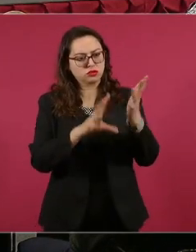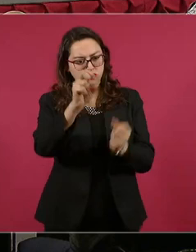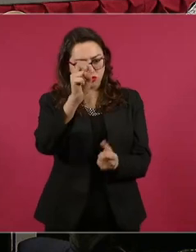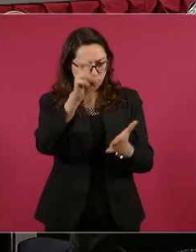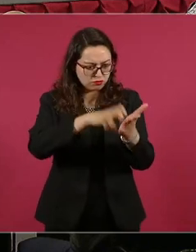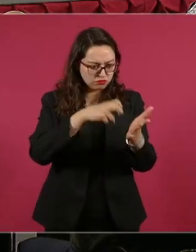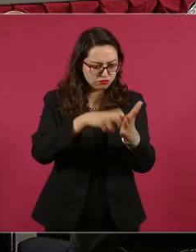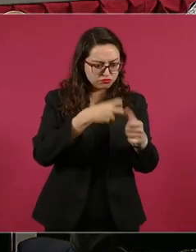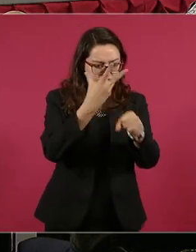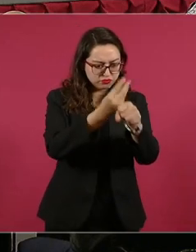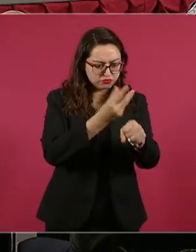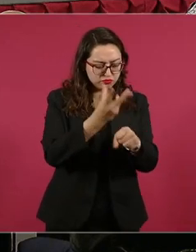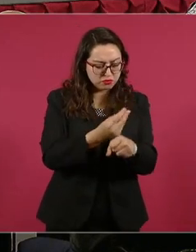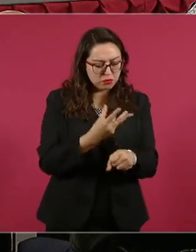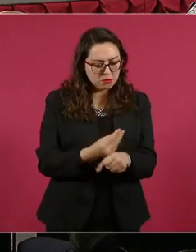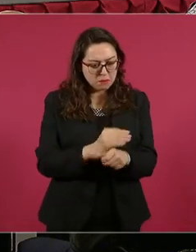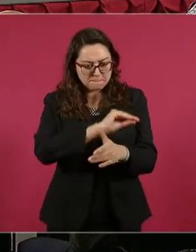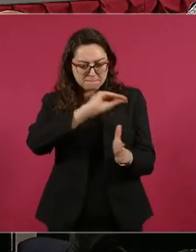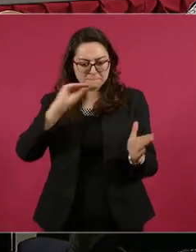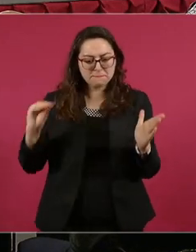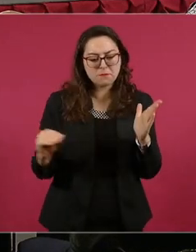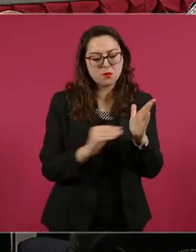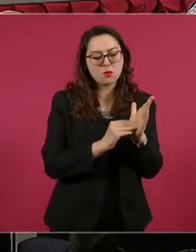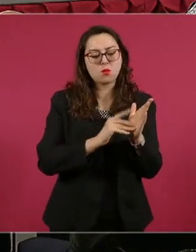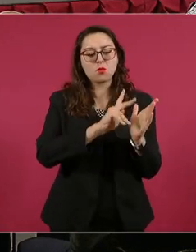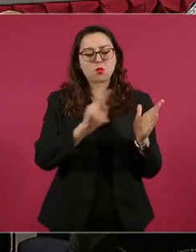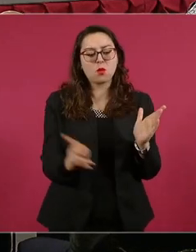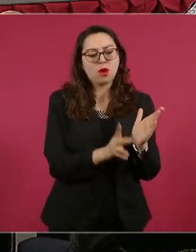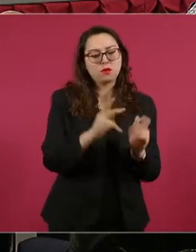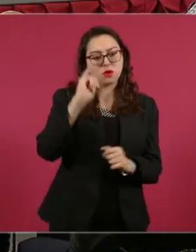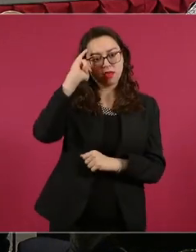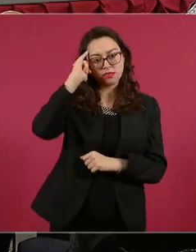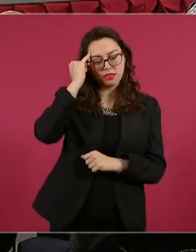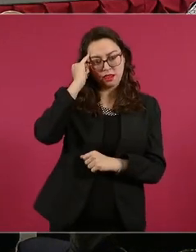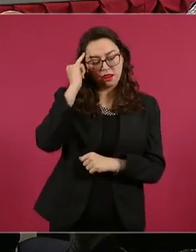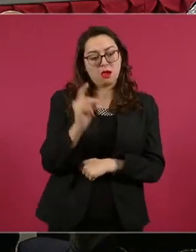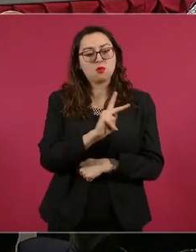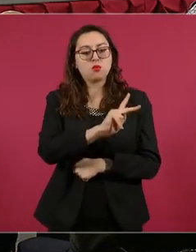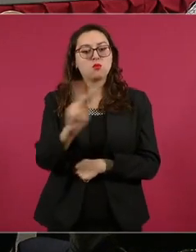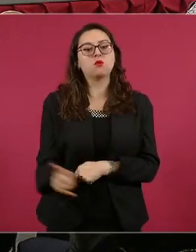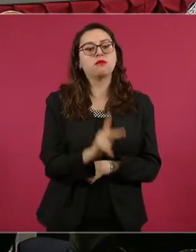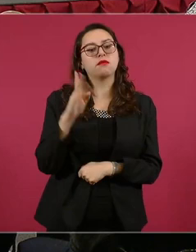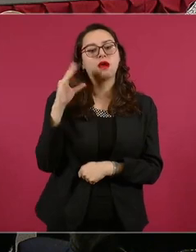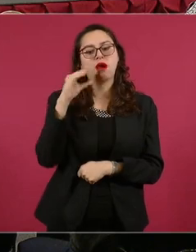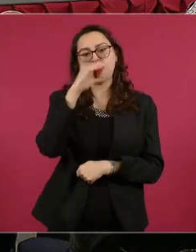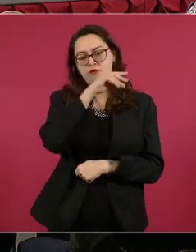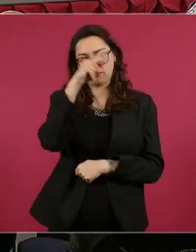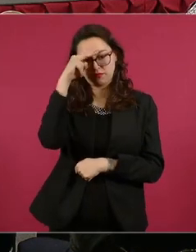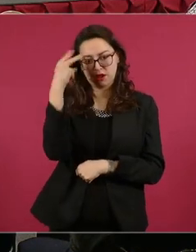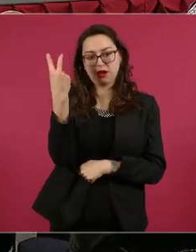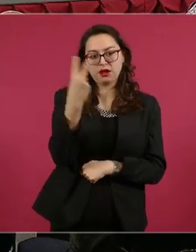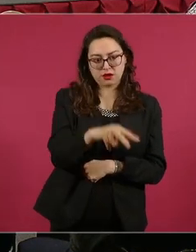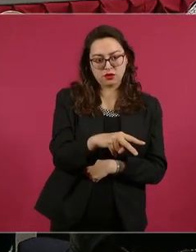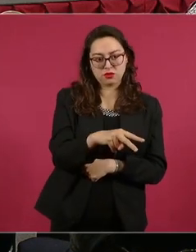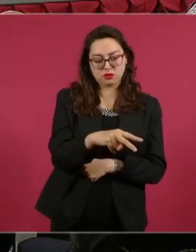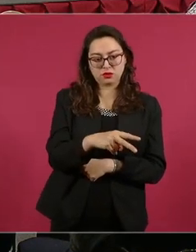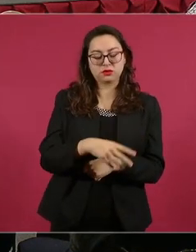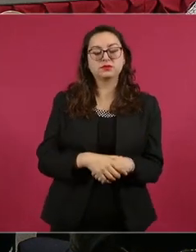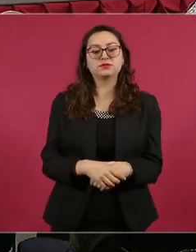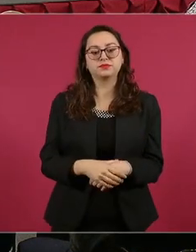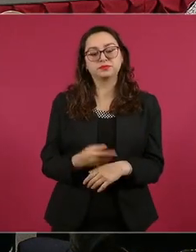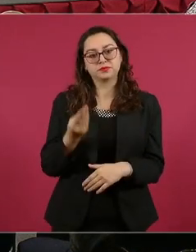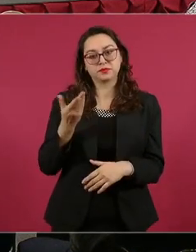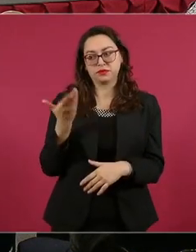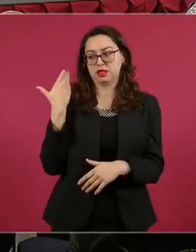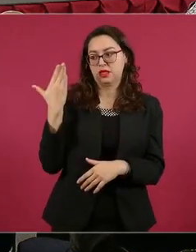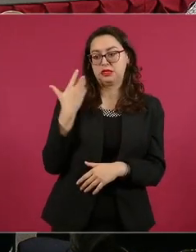pueblos indígenas y afromexicanos, que ha sido enviado por el presidente de México este día 5 de